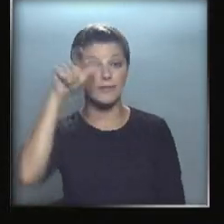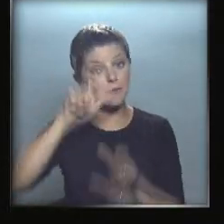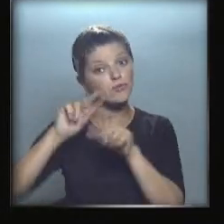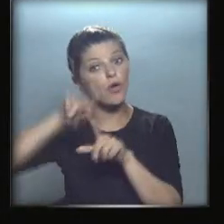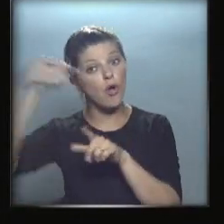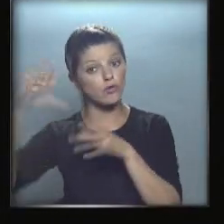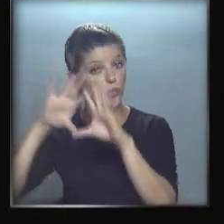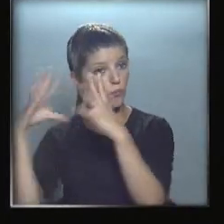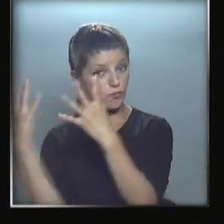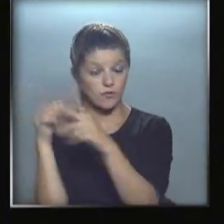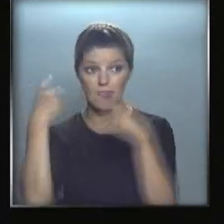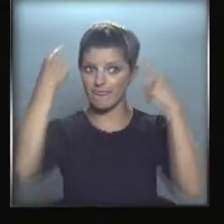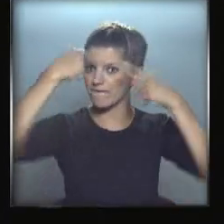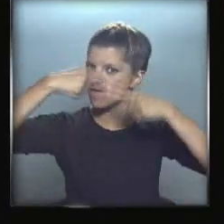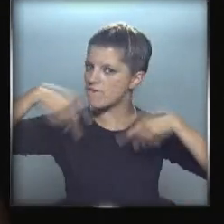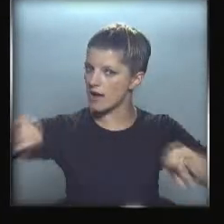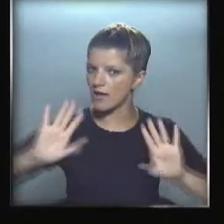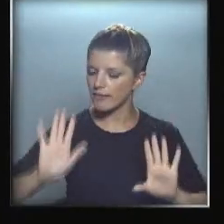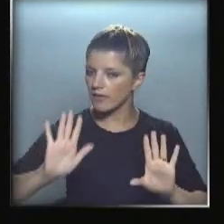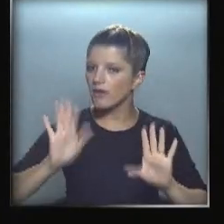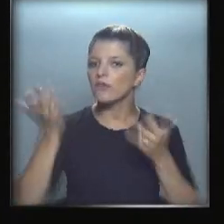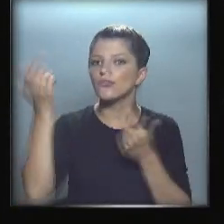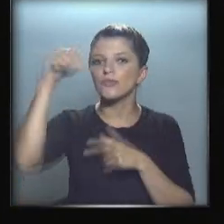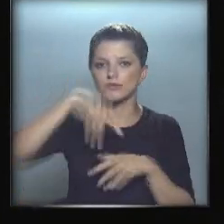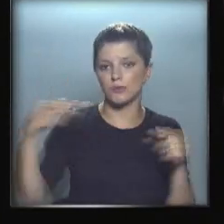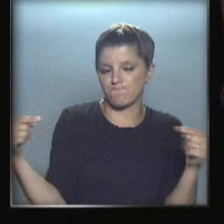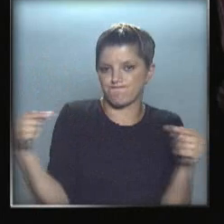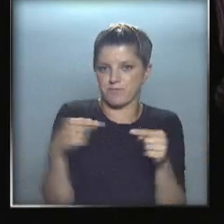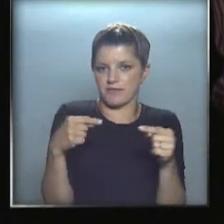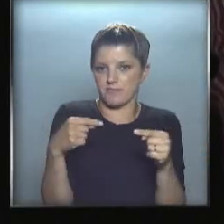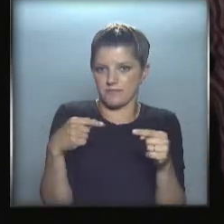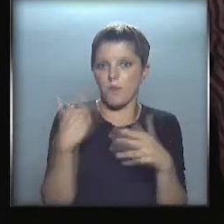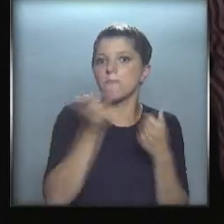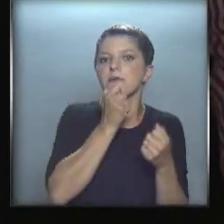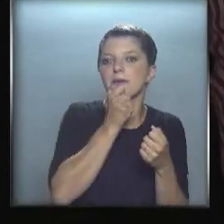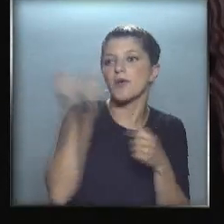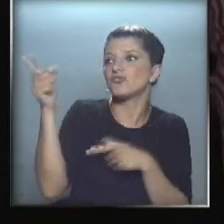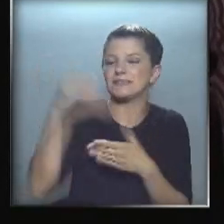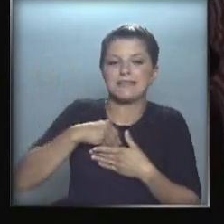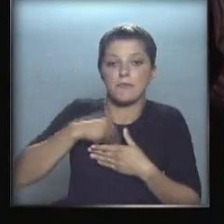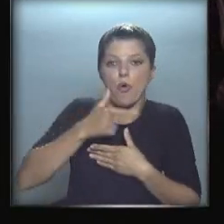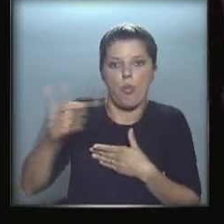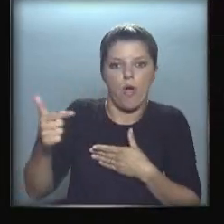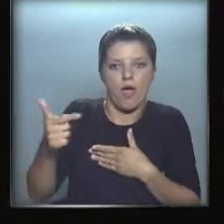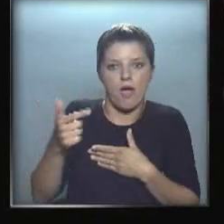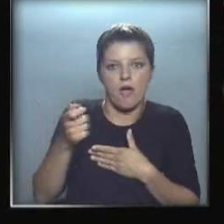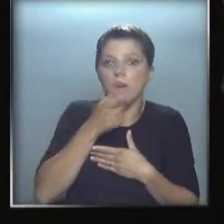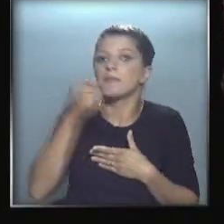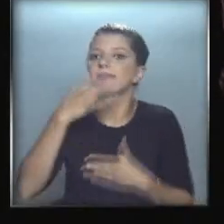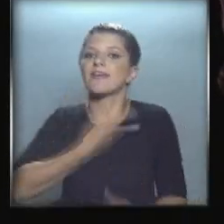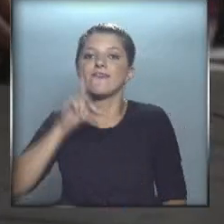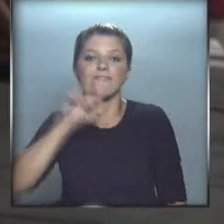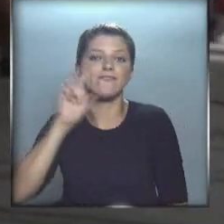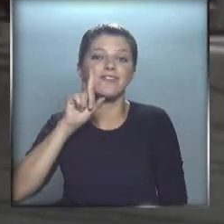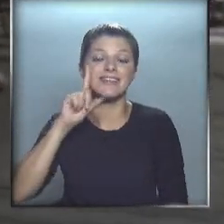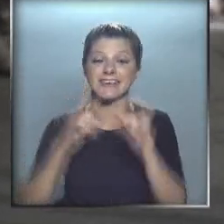muy distintos, entonces se chocan con nosotros, que, por ejemplo, no tienen sentimientos, o le dicen friki a los